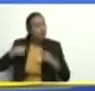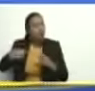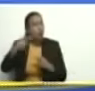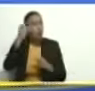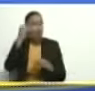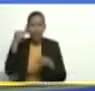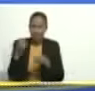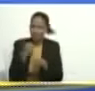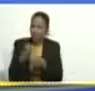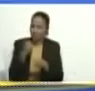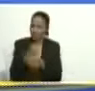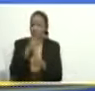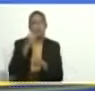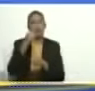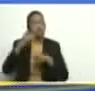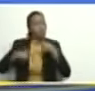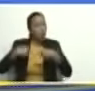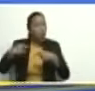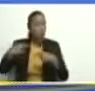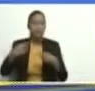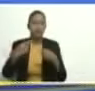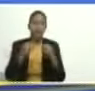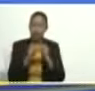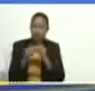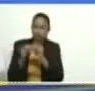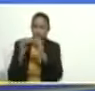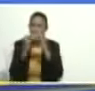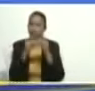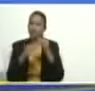trabajando, construyendo, avanzando,